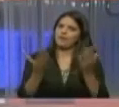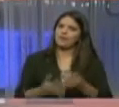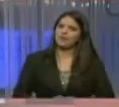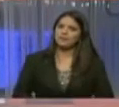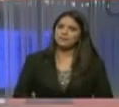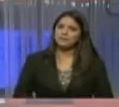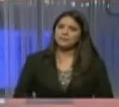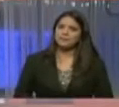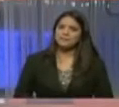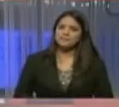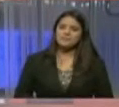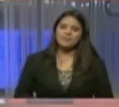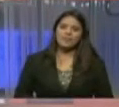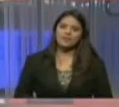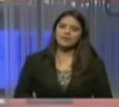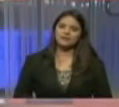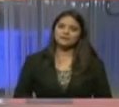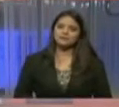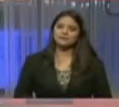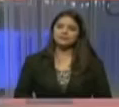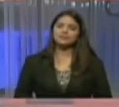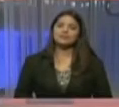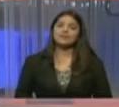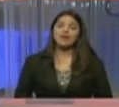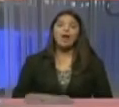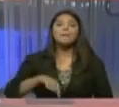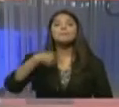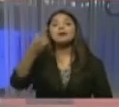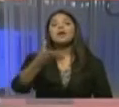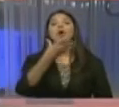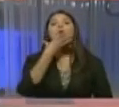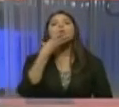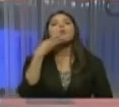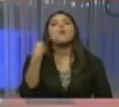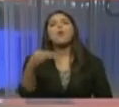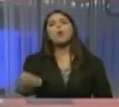Miren, mañana la juventud más joven va para la calle.